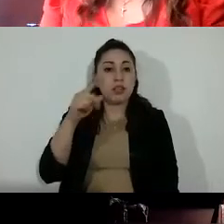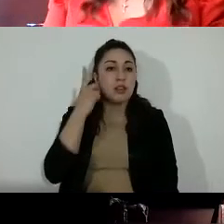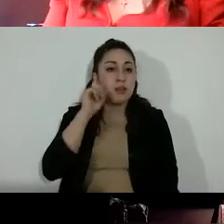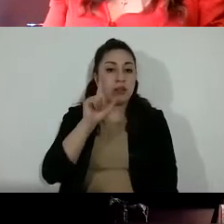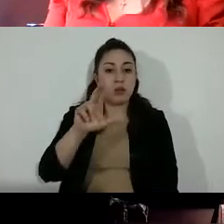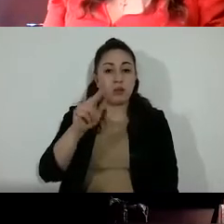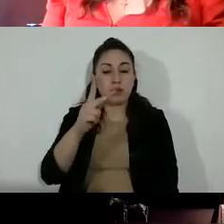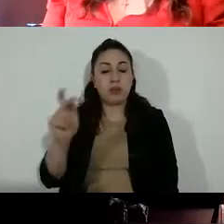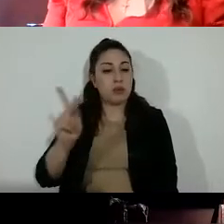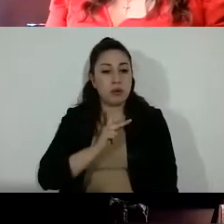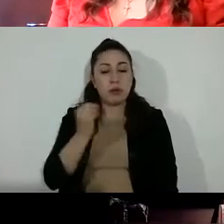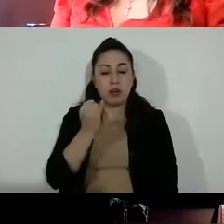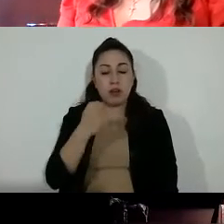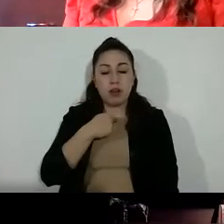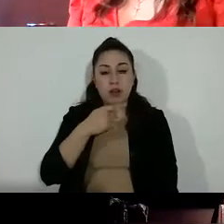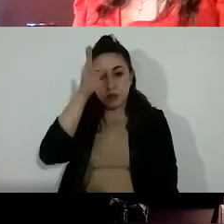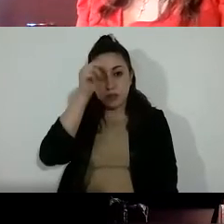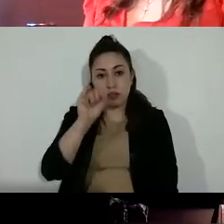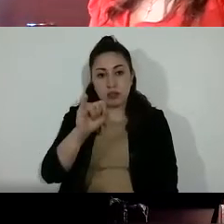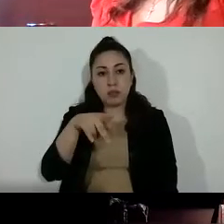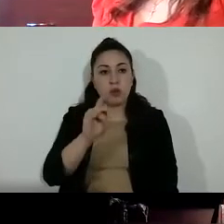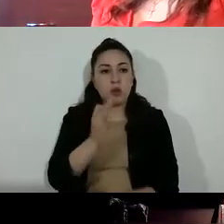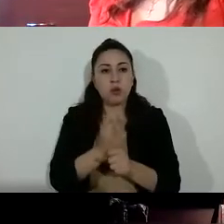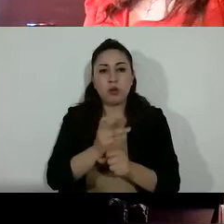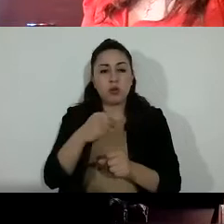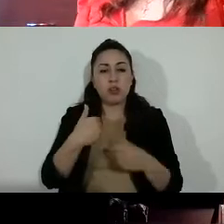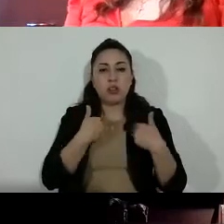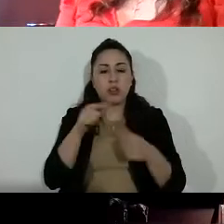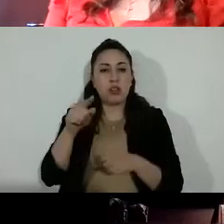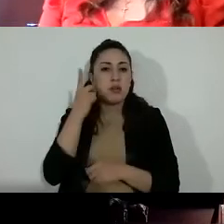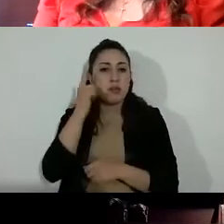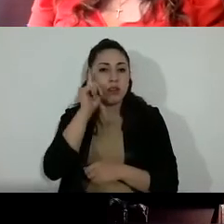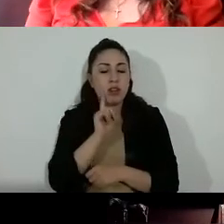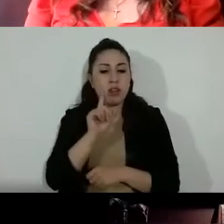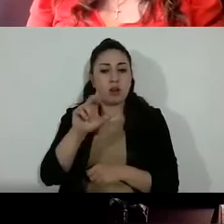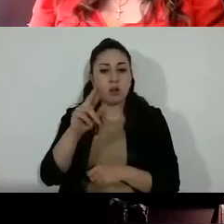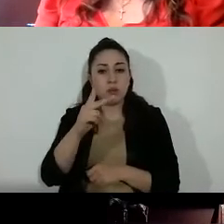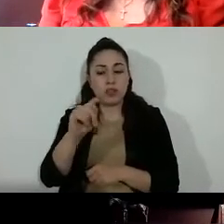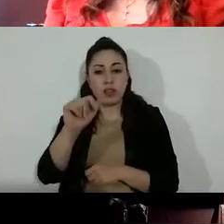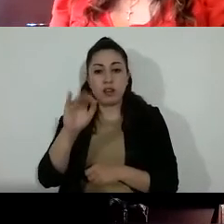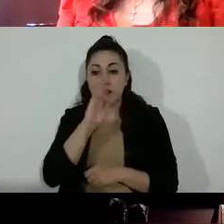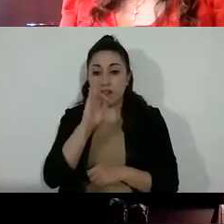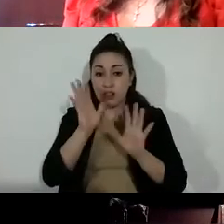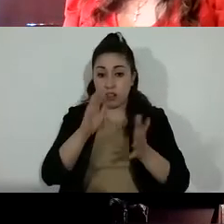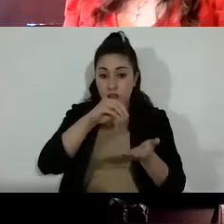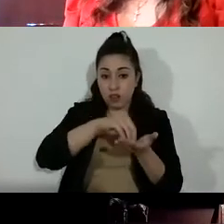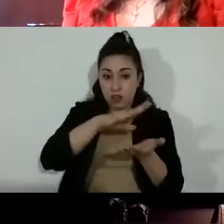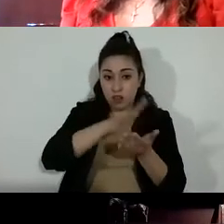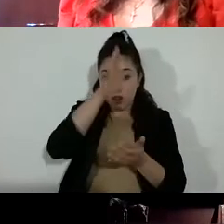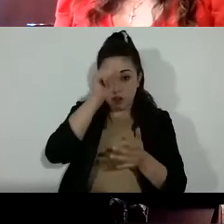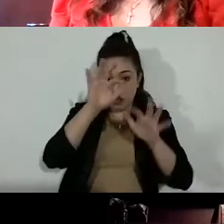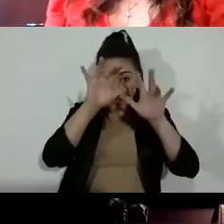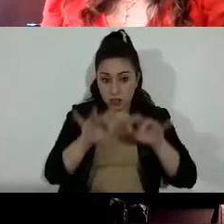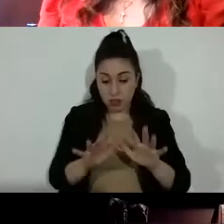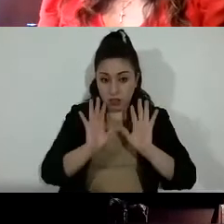Lupita. Lo que no me queda claro de la petición de la diputada Lupita es que si una vez se apruebe el dictamen en sus términos de lo que